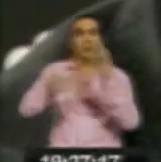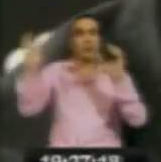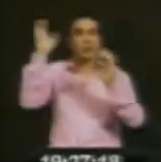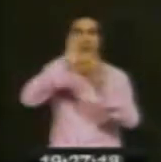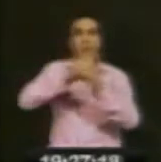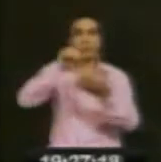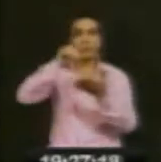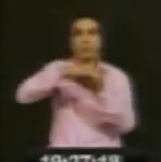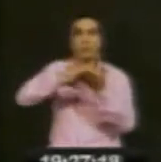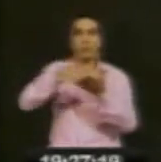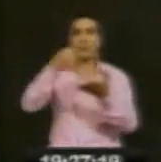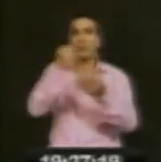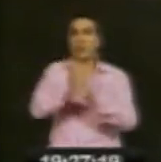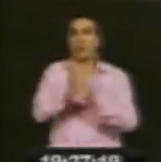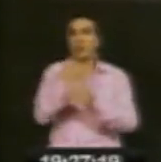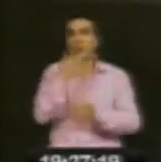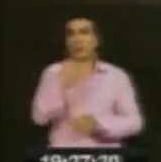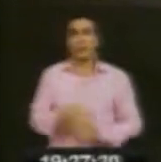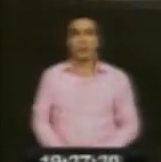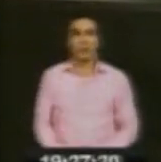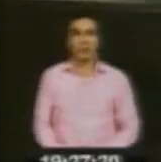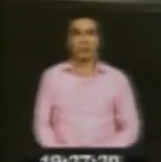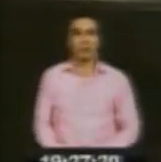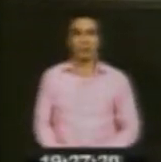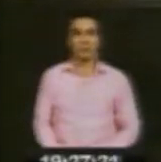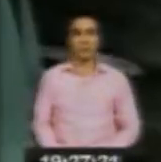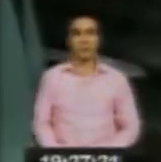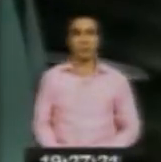y aplicación de ofertas laborales.